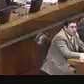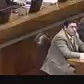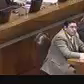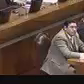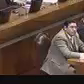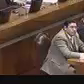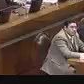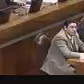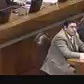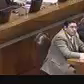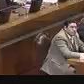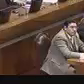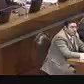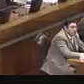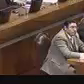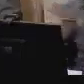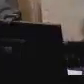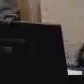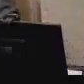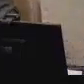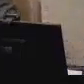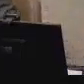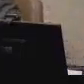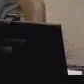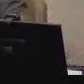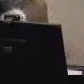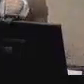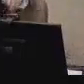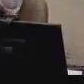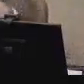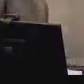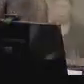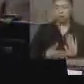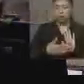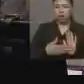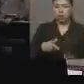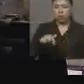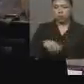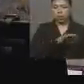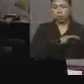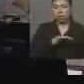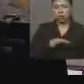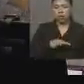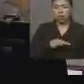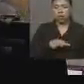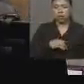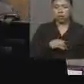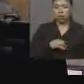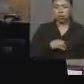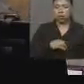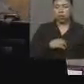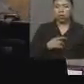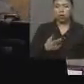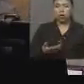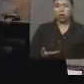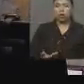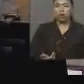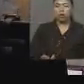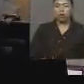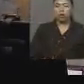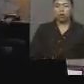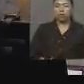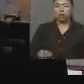Gracias, presidente. Destaquemos que este ministerio es el ministerio cuyos recursos más